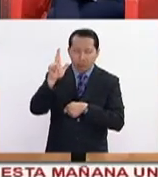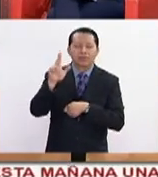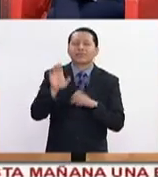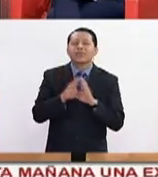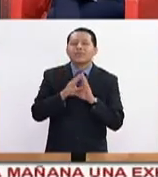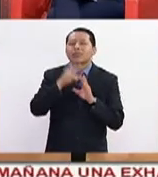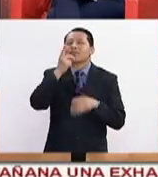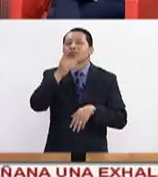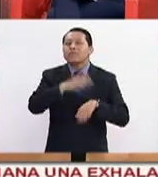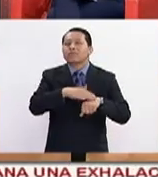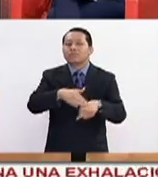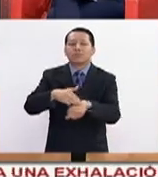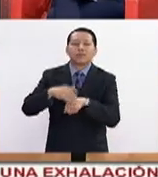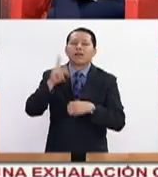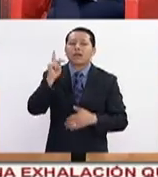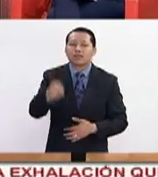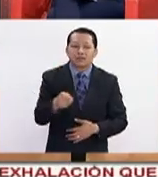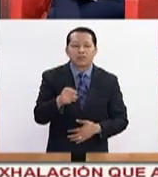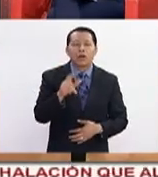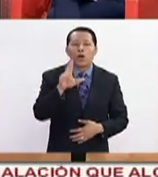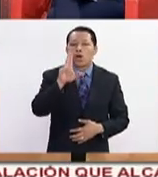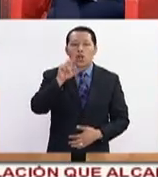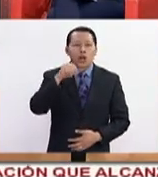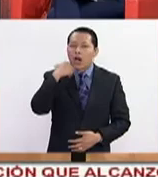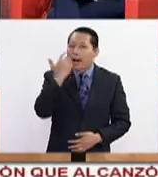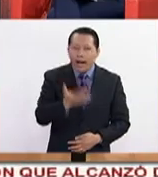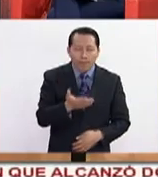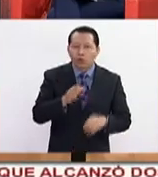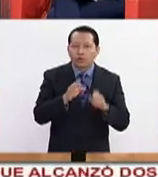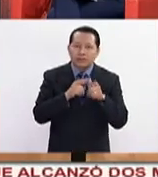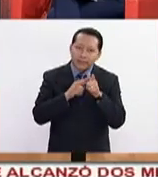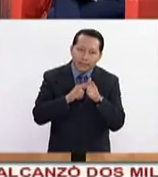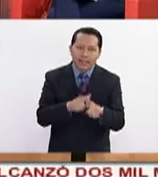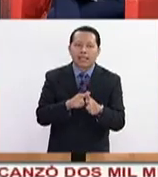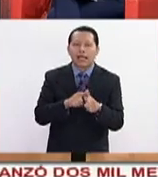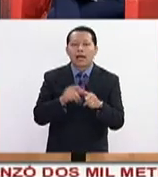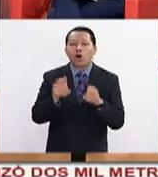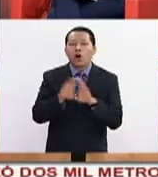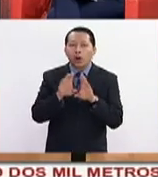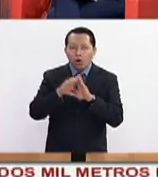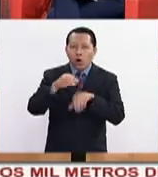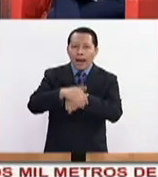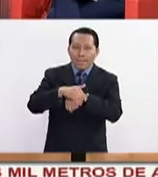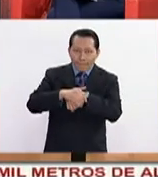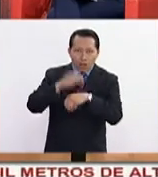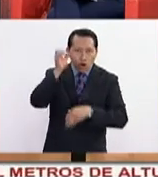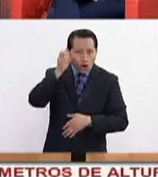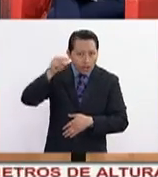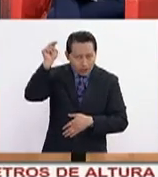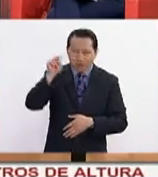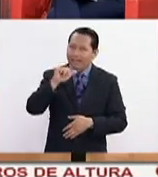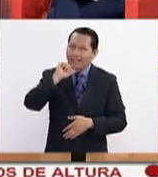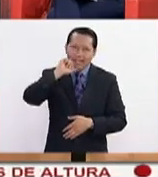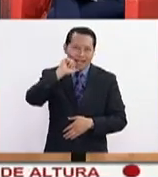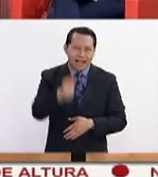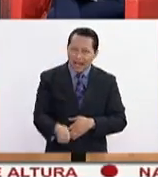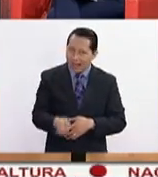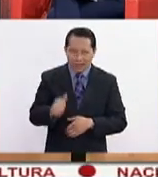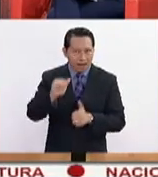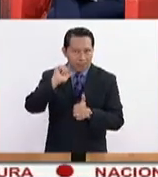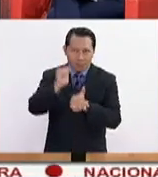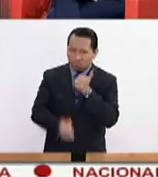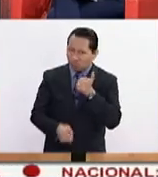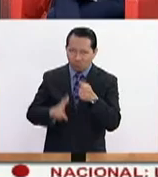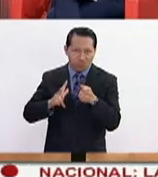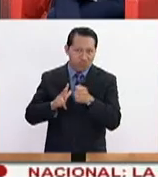ver, ya no queremos que sigan manteniendo esta amistad con Corea del Norte, busquemos mayores